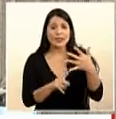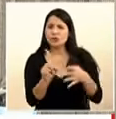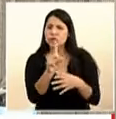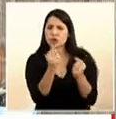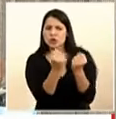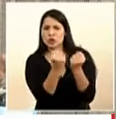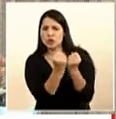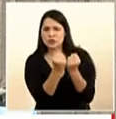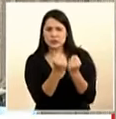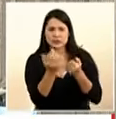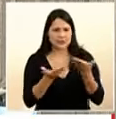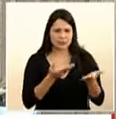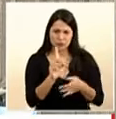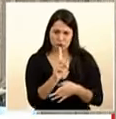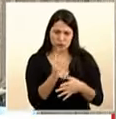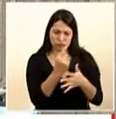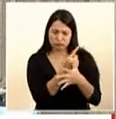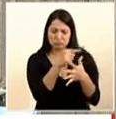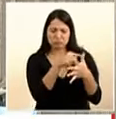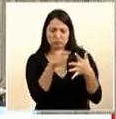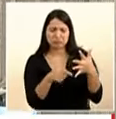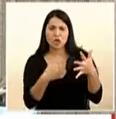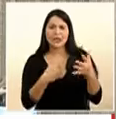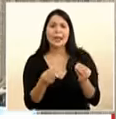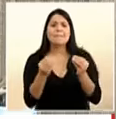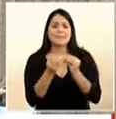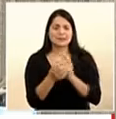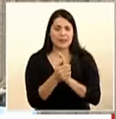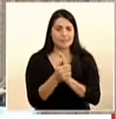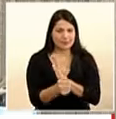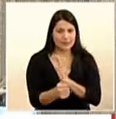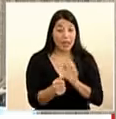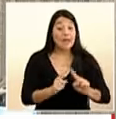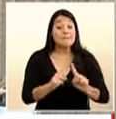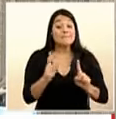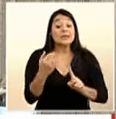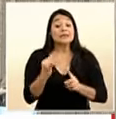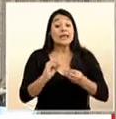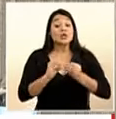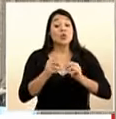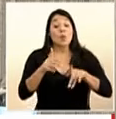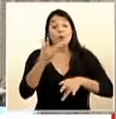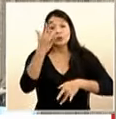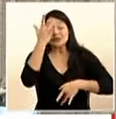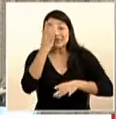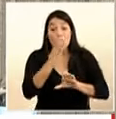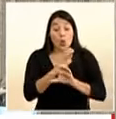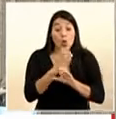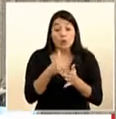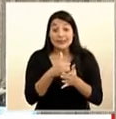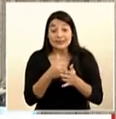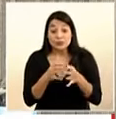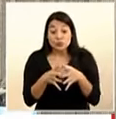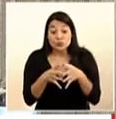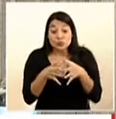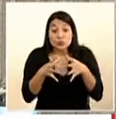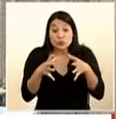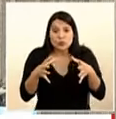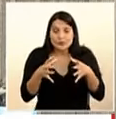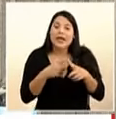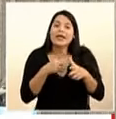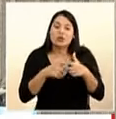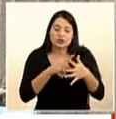servicios ellos tienen más capacidad pero como van aumentando los casos en las unidades de cuidados intensivos esos hospitales